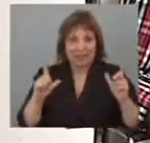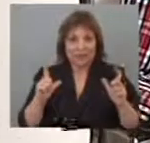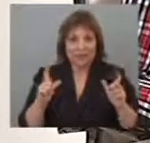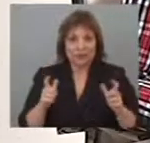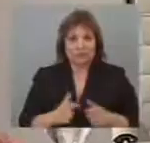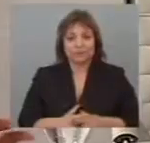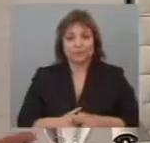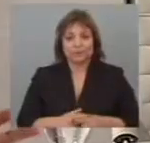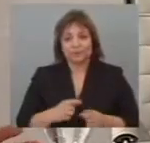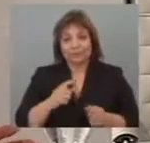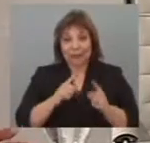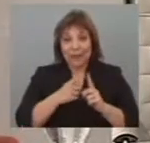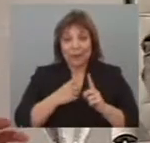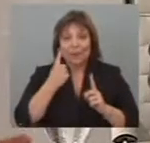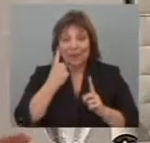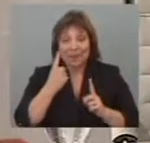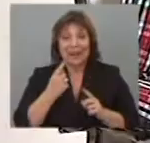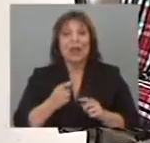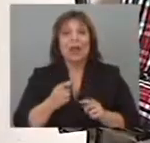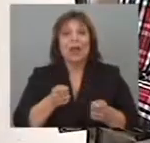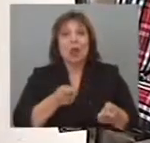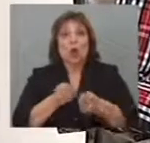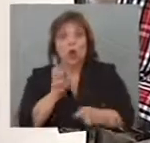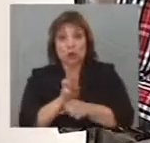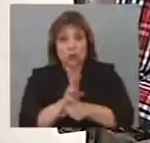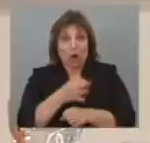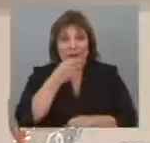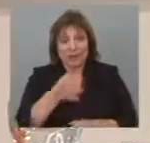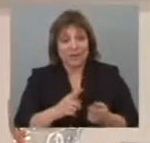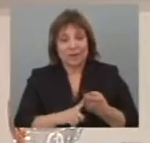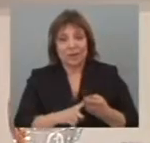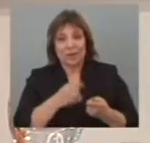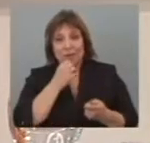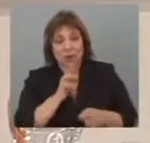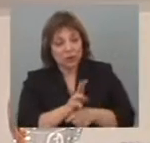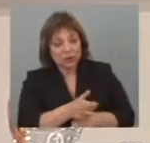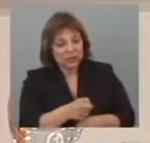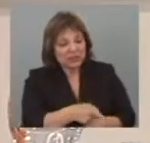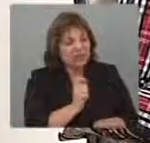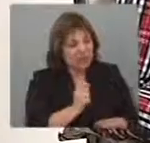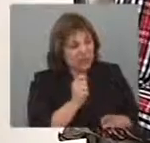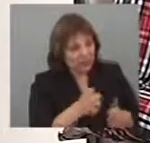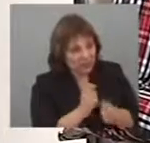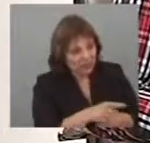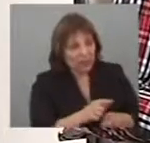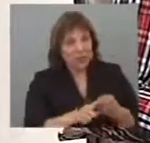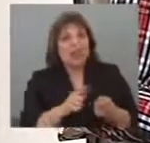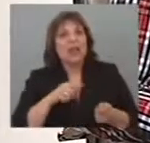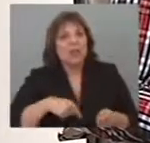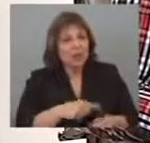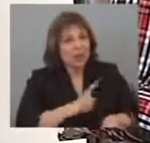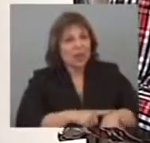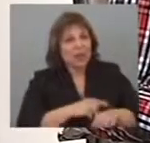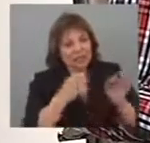¿no? Uh-huh. Y la primera alerta es el control, ¿no? Lo que decíamos, a ver, unas cosas, ¿no? El tema de controlar el celular, quién te escribe, quién no te escribe, a qué hora